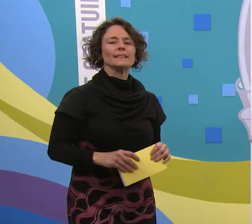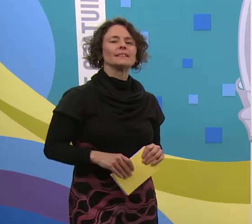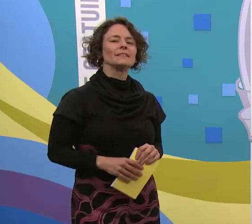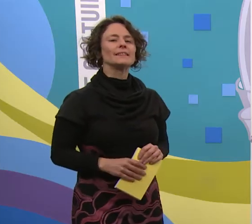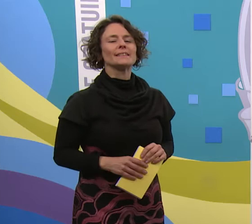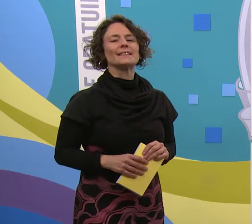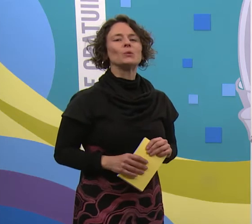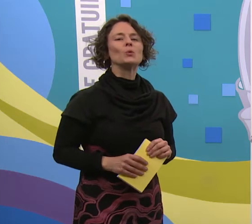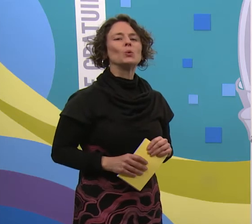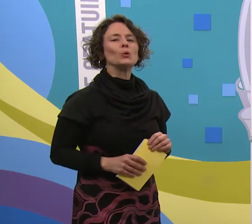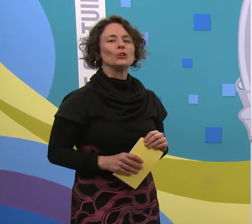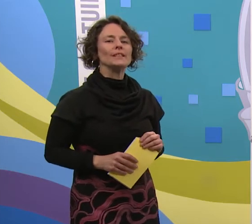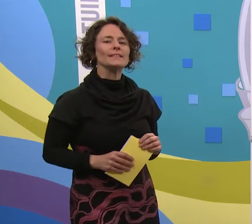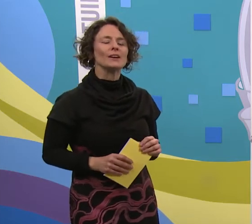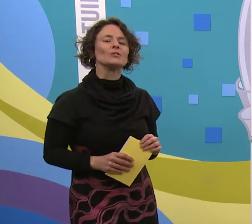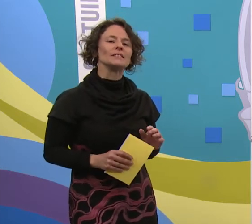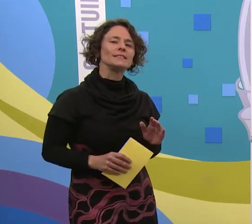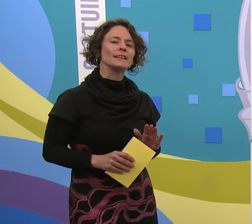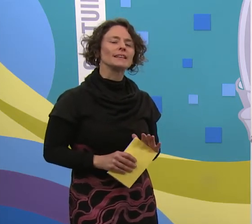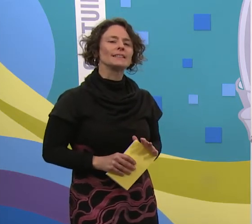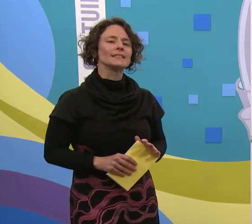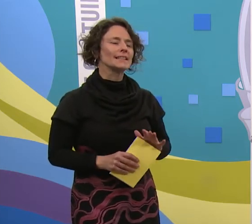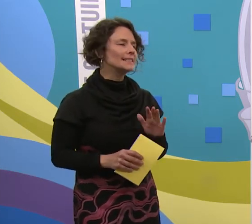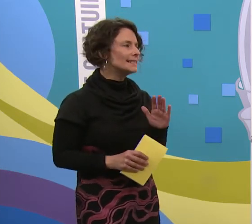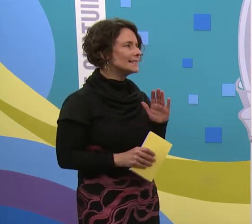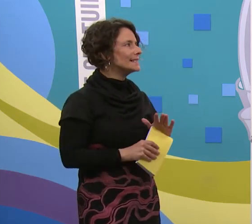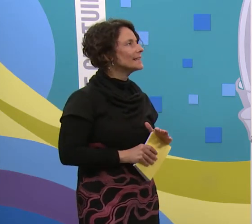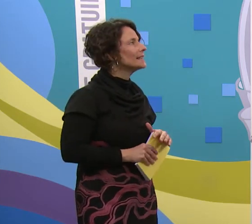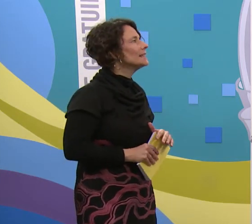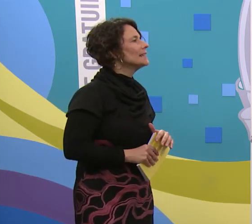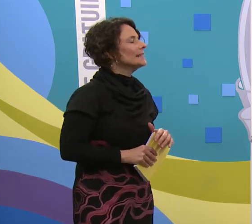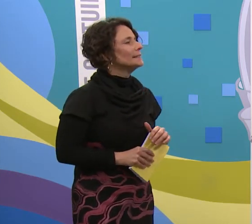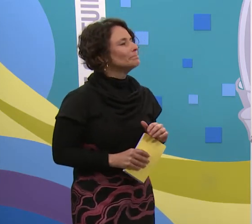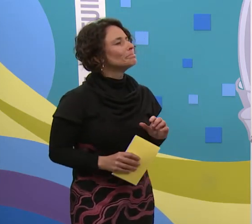Seguimos en las entrevistas de UNJU Noticias con Cintia Tellaeche. Cintia,